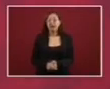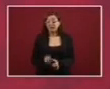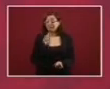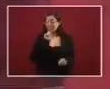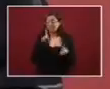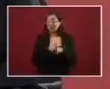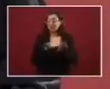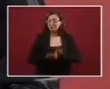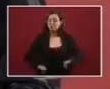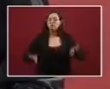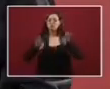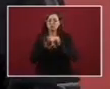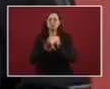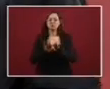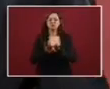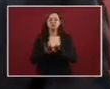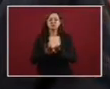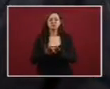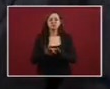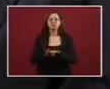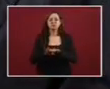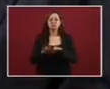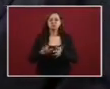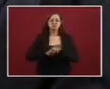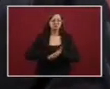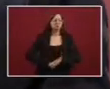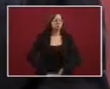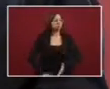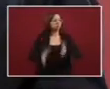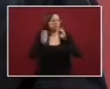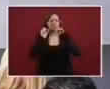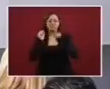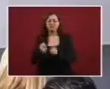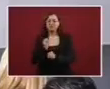se reduzca la inseguridad y la violencia